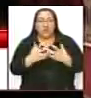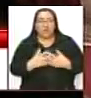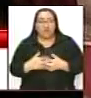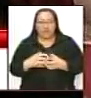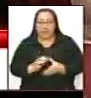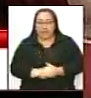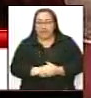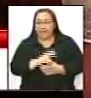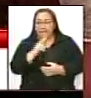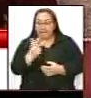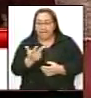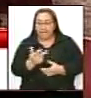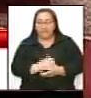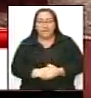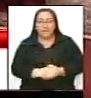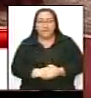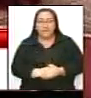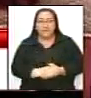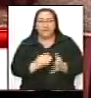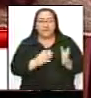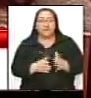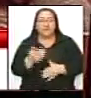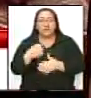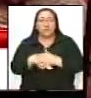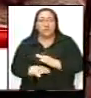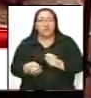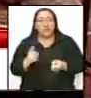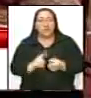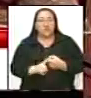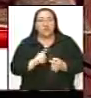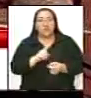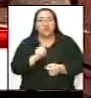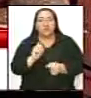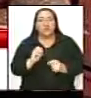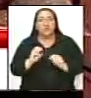74.175.070 dólares americanos. Tercero, orden interno hasta